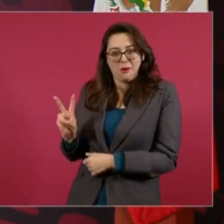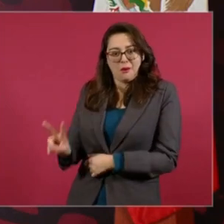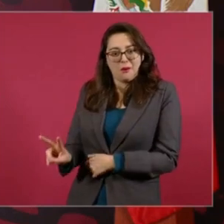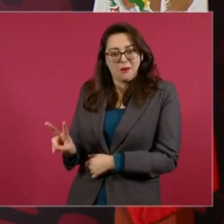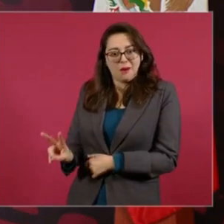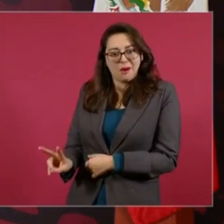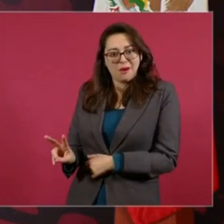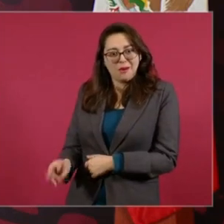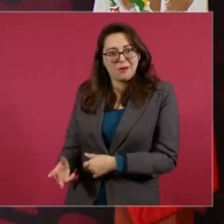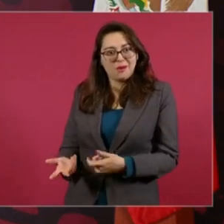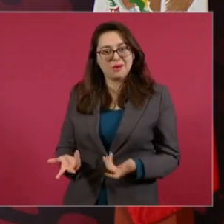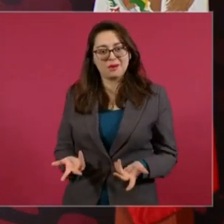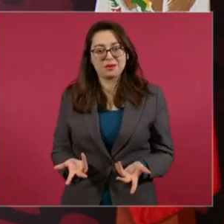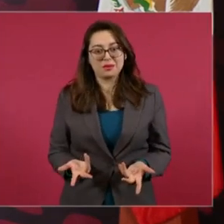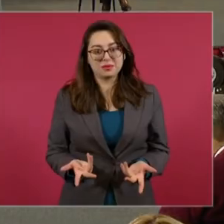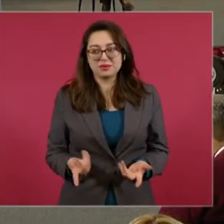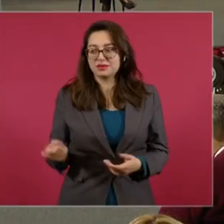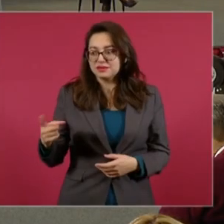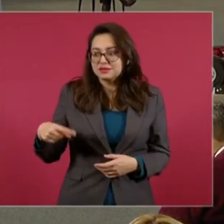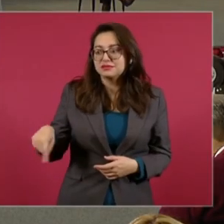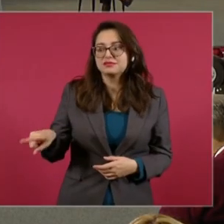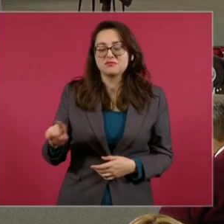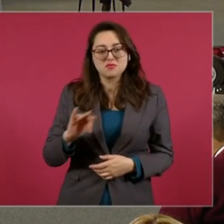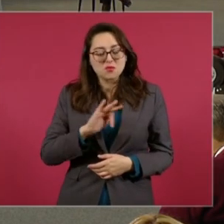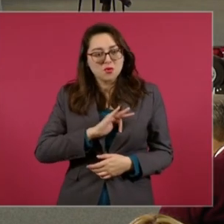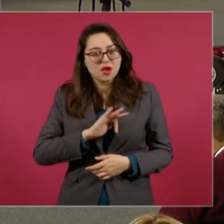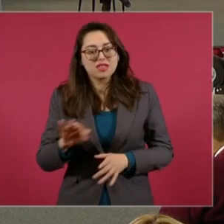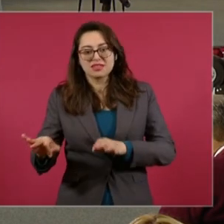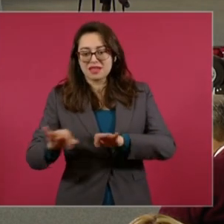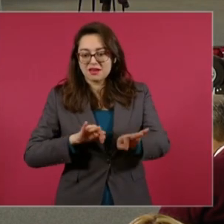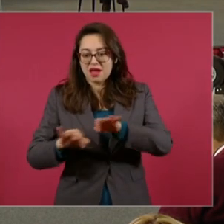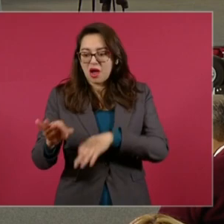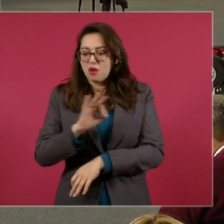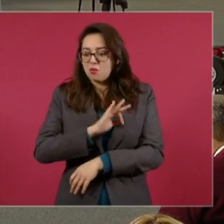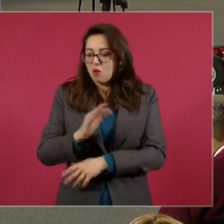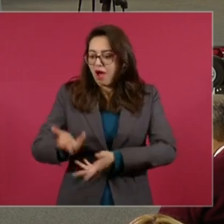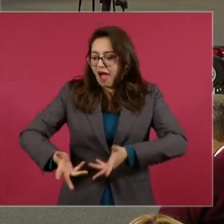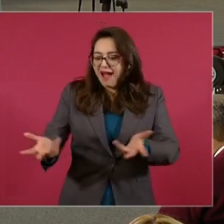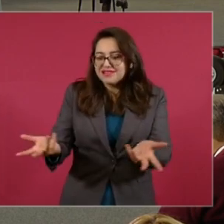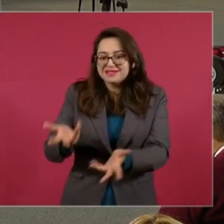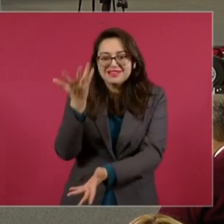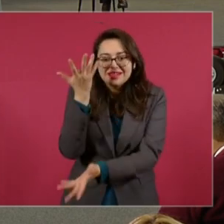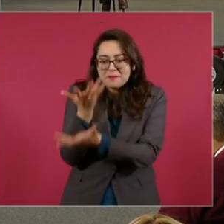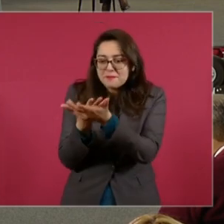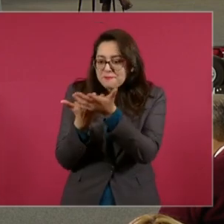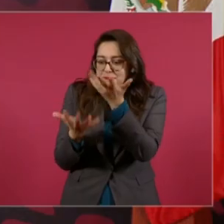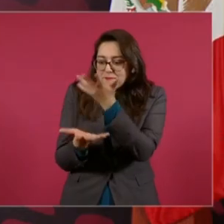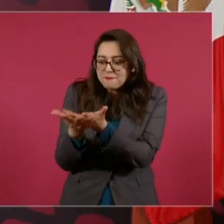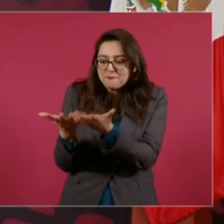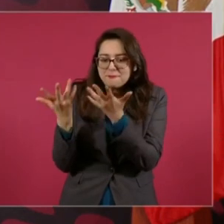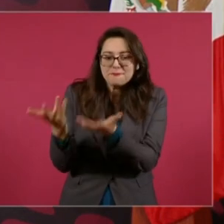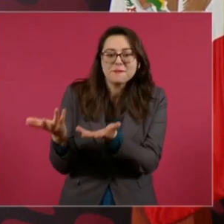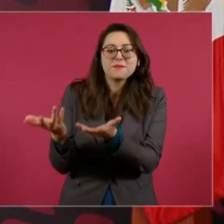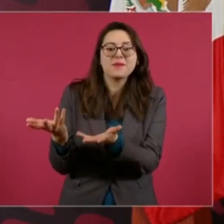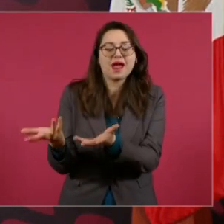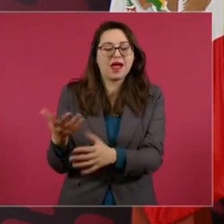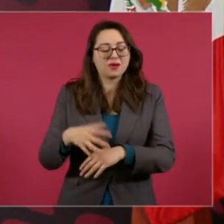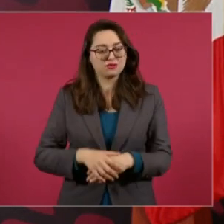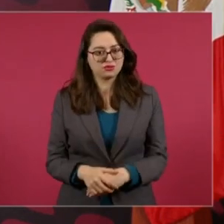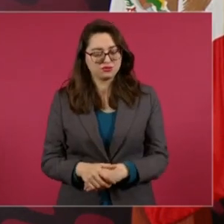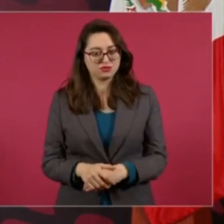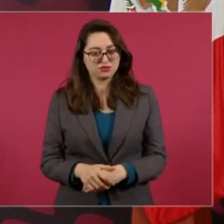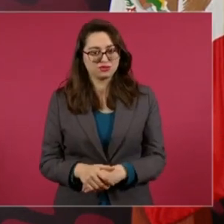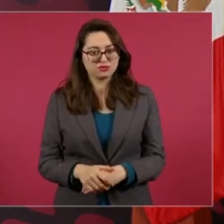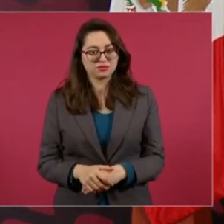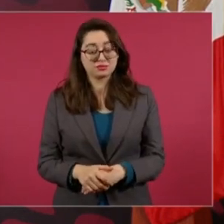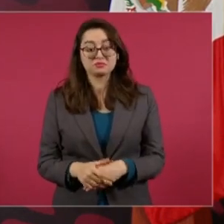Y se requiere la fuerza de trabajo. No se puede hacer nada sin los trabajadores. Así